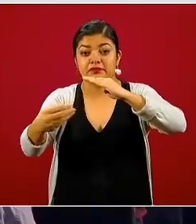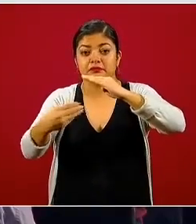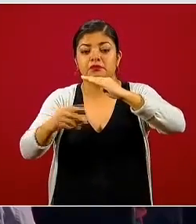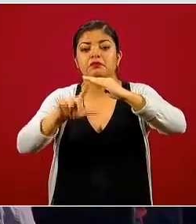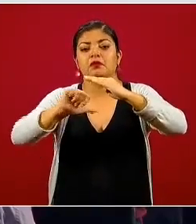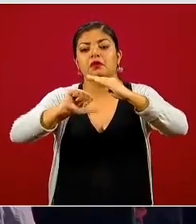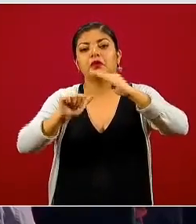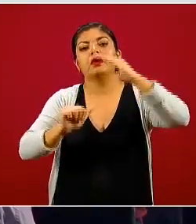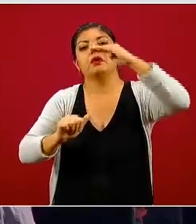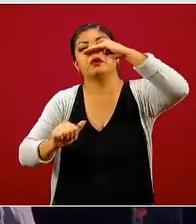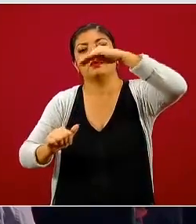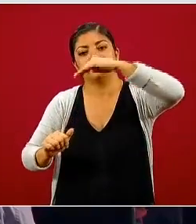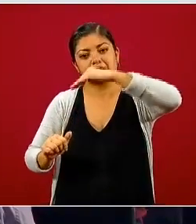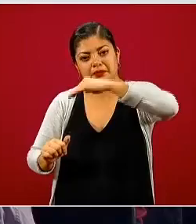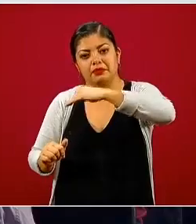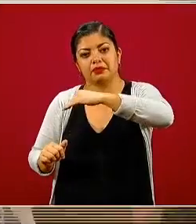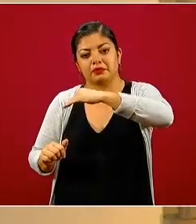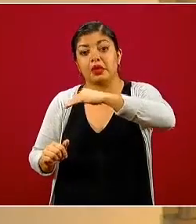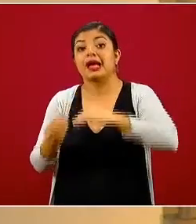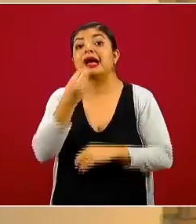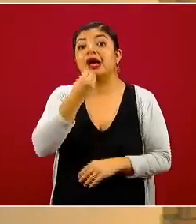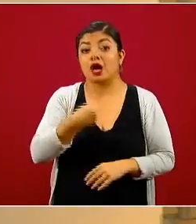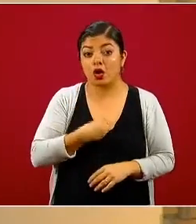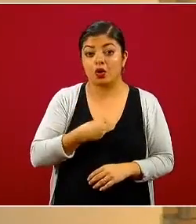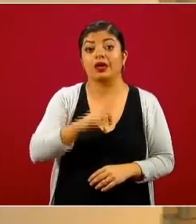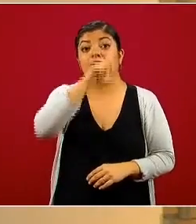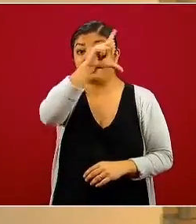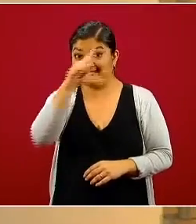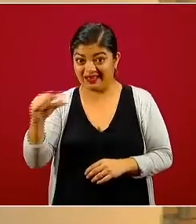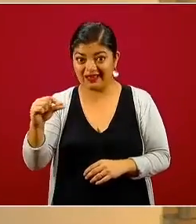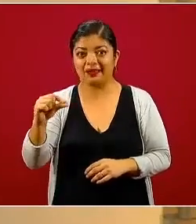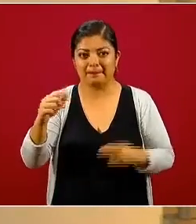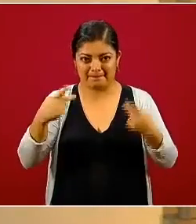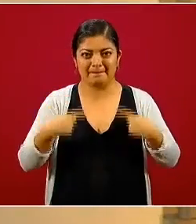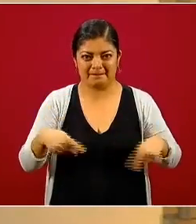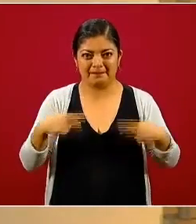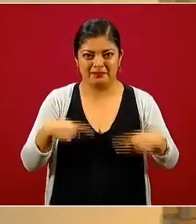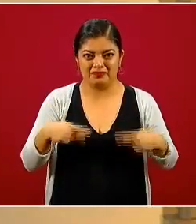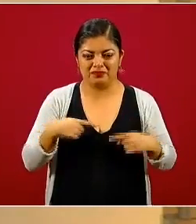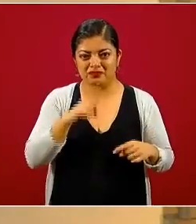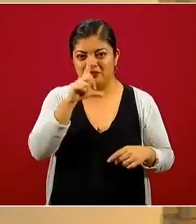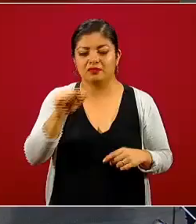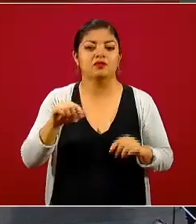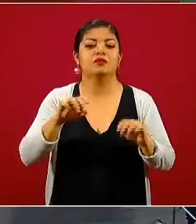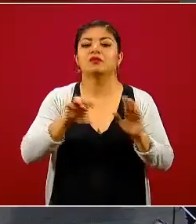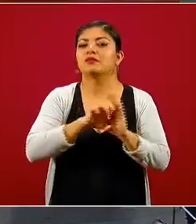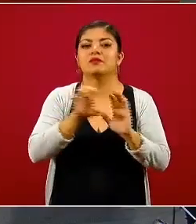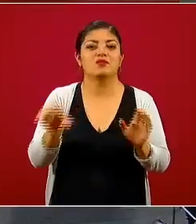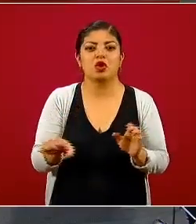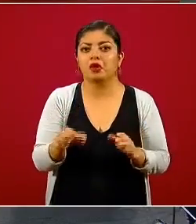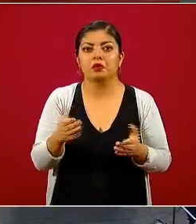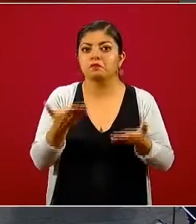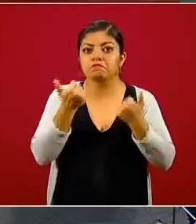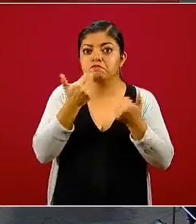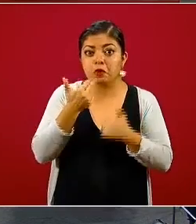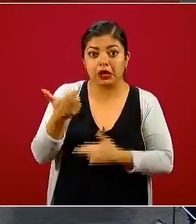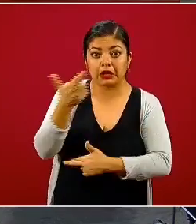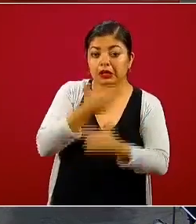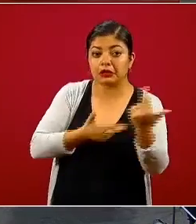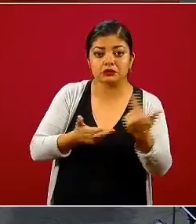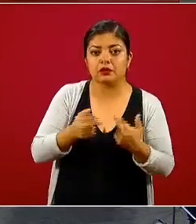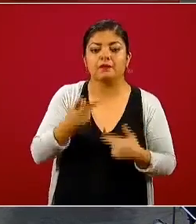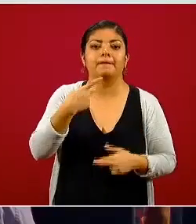luego empieza uno a bajar, y aunque disminuye el número de casos nuevos, como la suma de casos ya no tiene reversa,